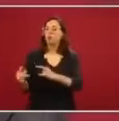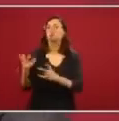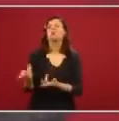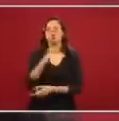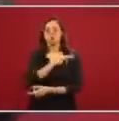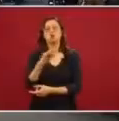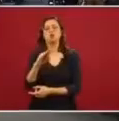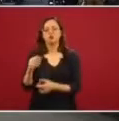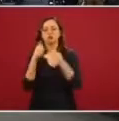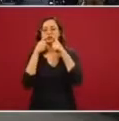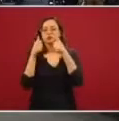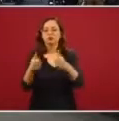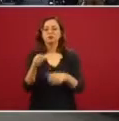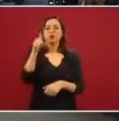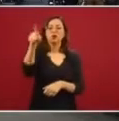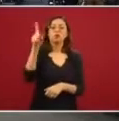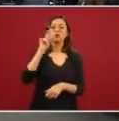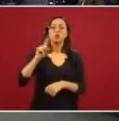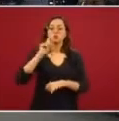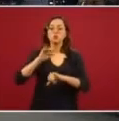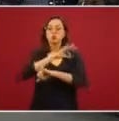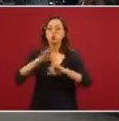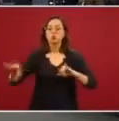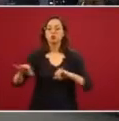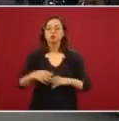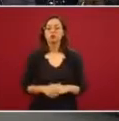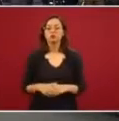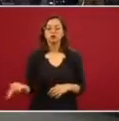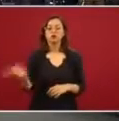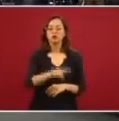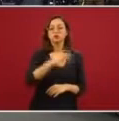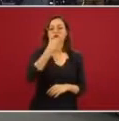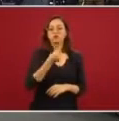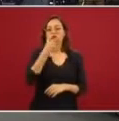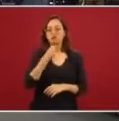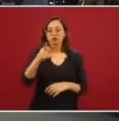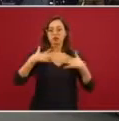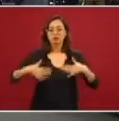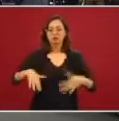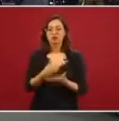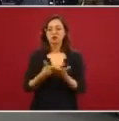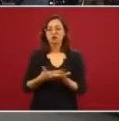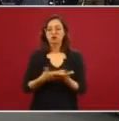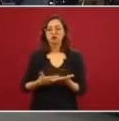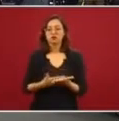a esta situación está la última mujer por allá y pasamos a la serie de hombres porque usted de la chamarrita rosa